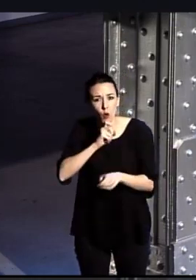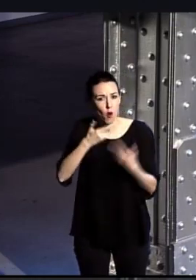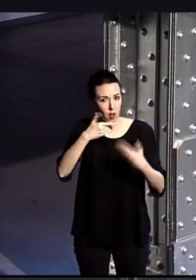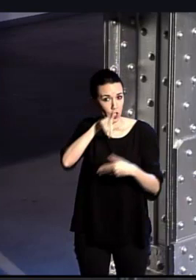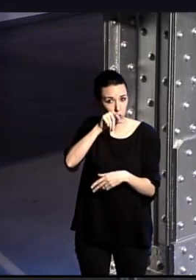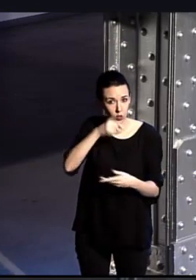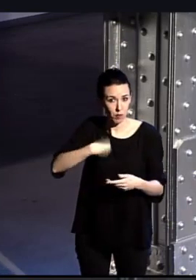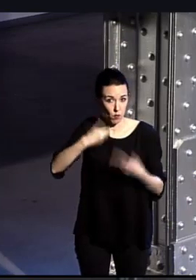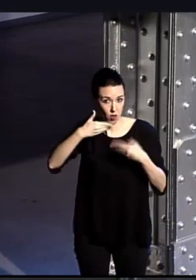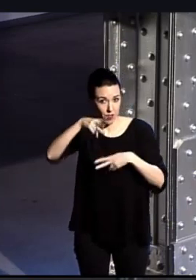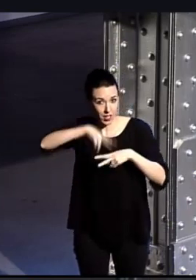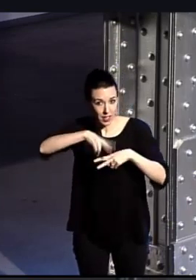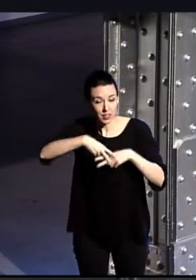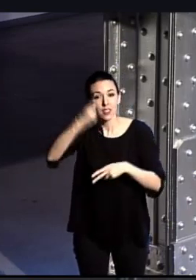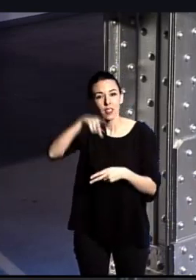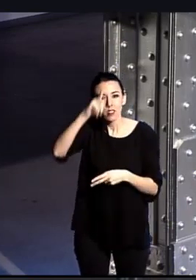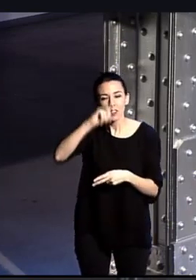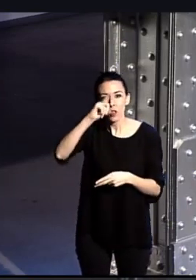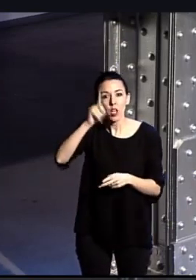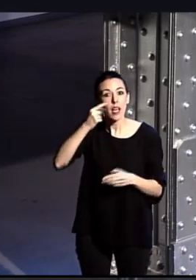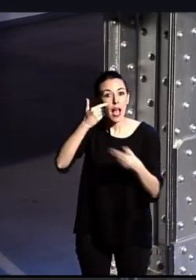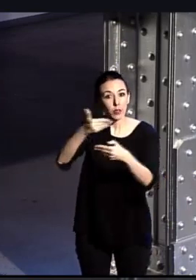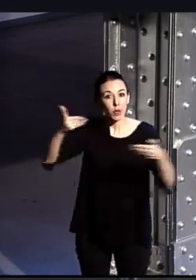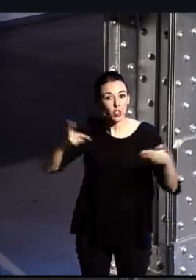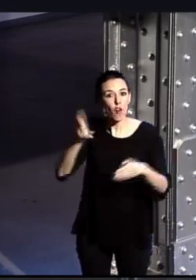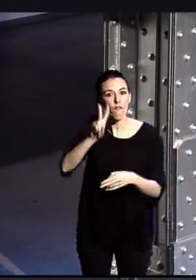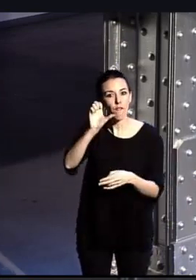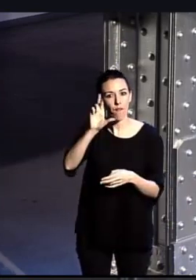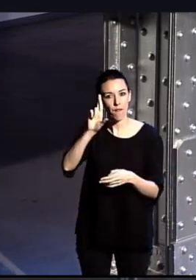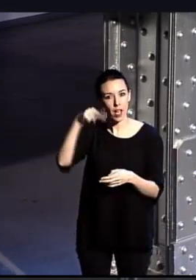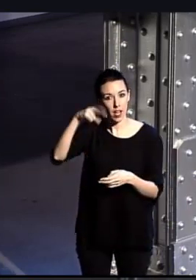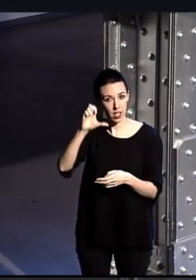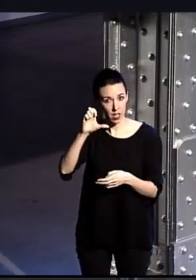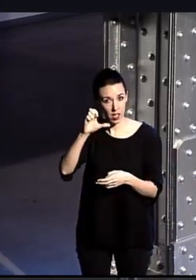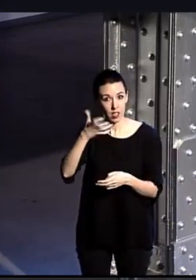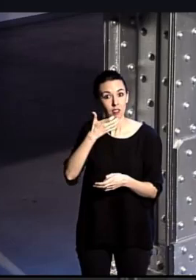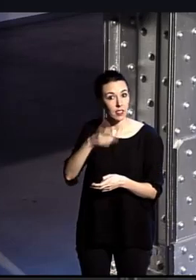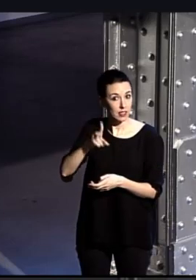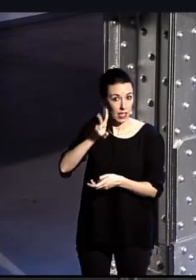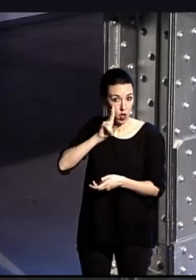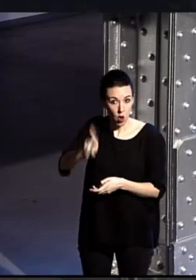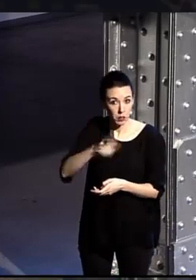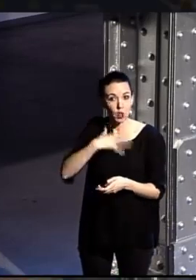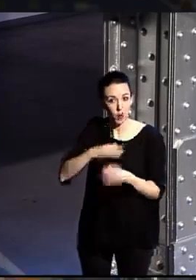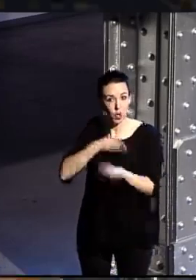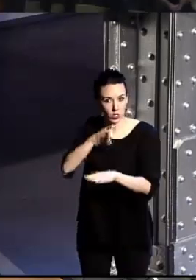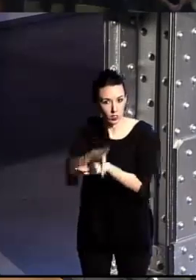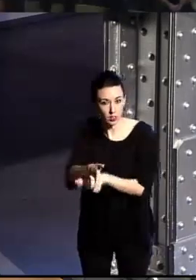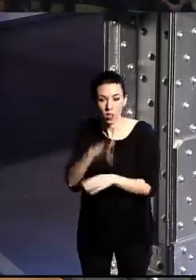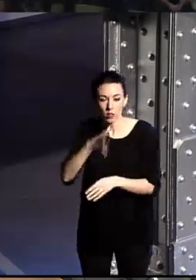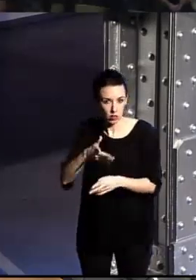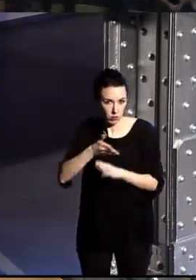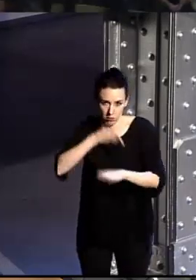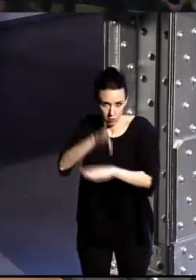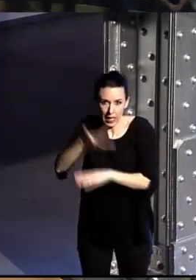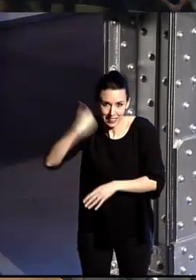con este hashtag. Os recuerdo también que está la exposición de Verne, por si alguien no la ha visto. Véanla ya, sin más dilación, porque es